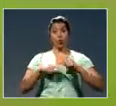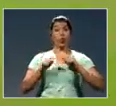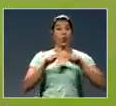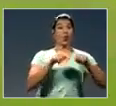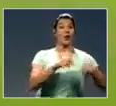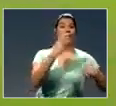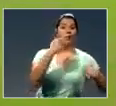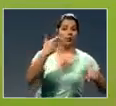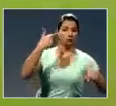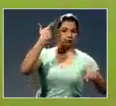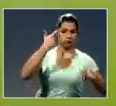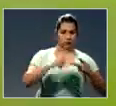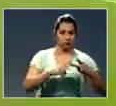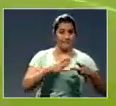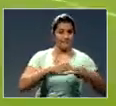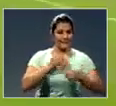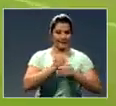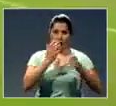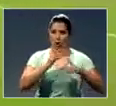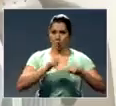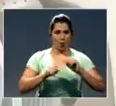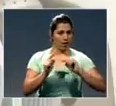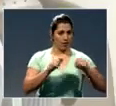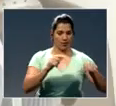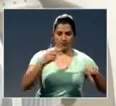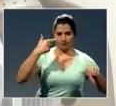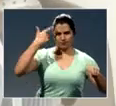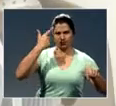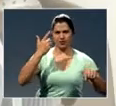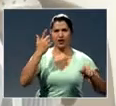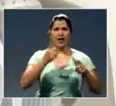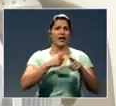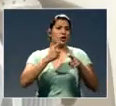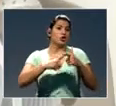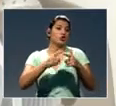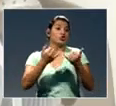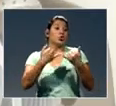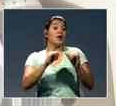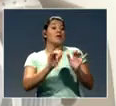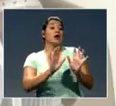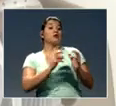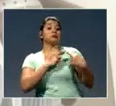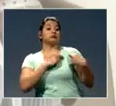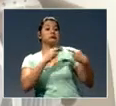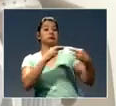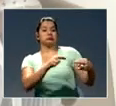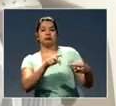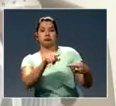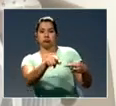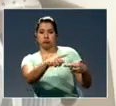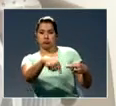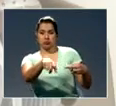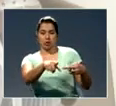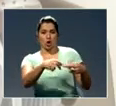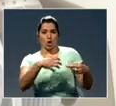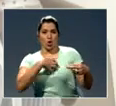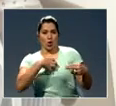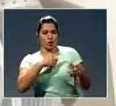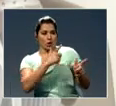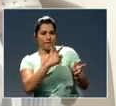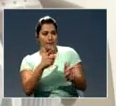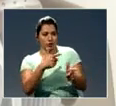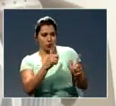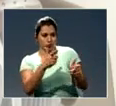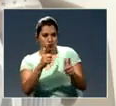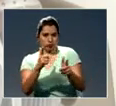matan. Entonces seguirán administrando los dueños de las pistolas y los revólveres, ellos seguirán administrando y nosotros